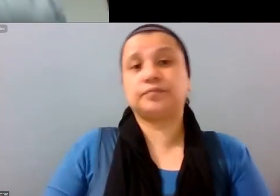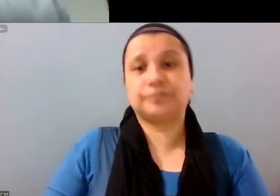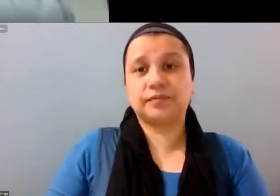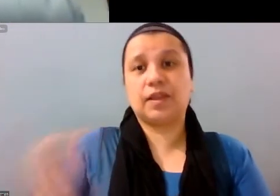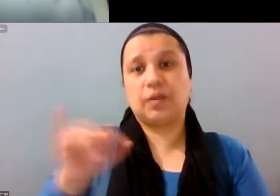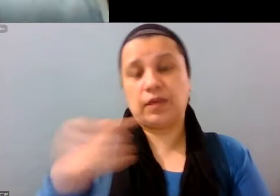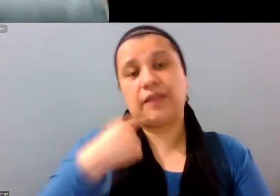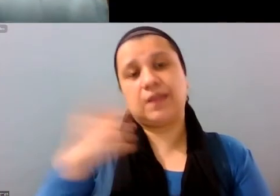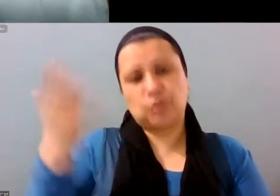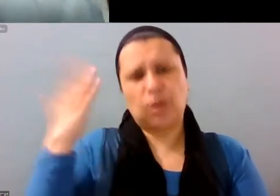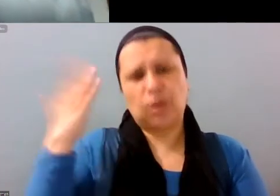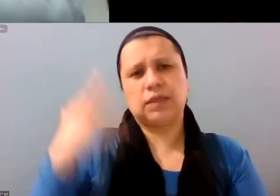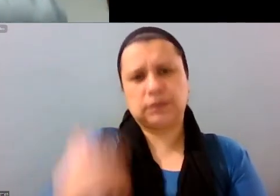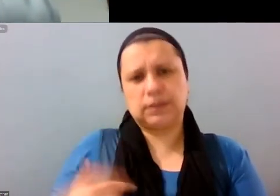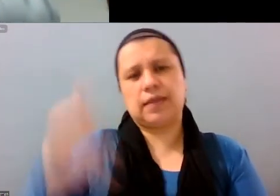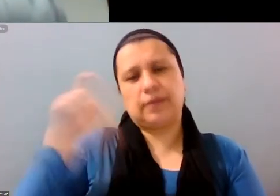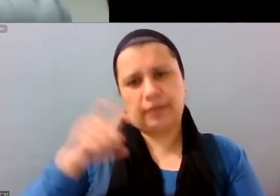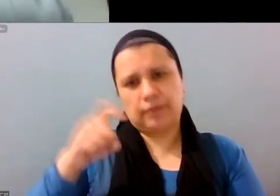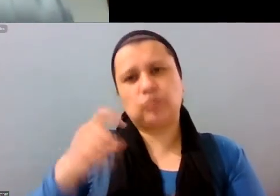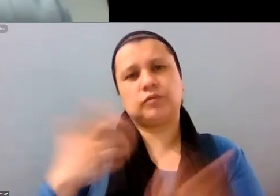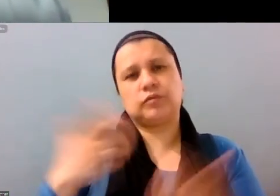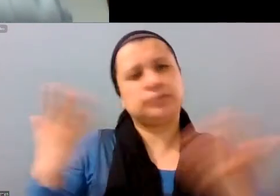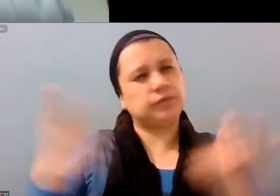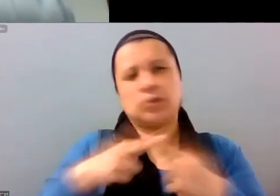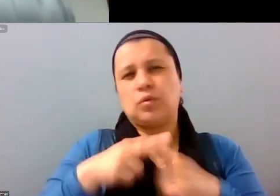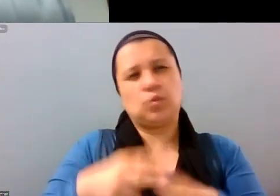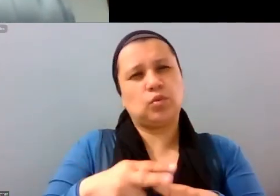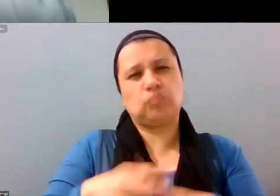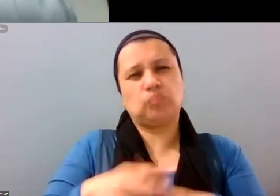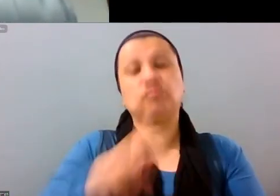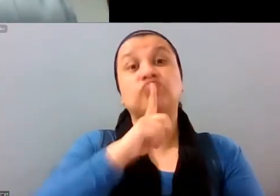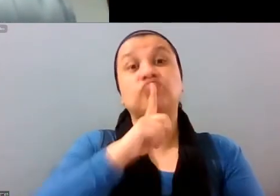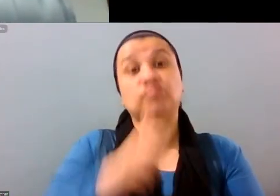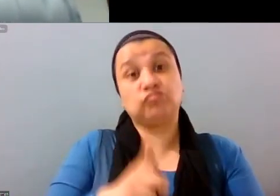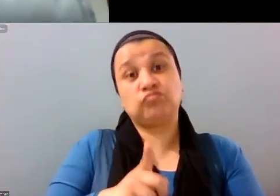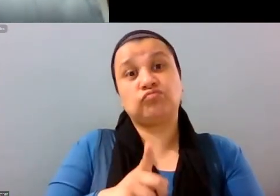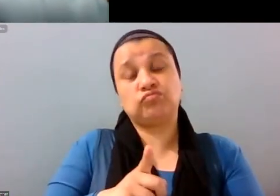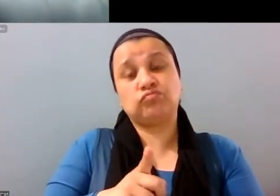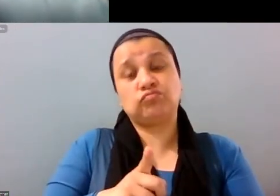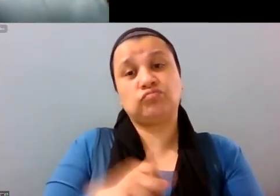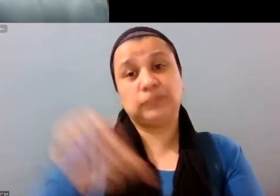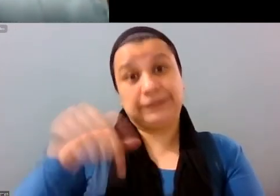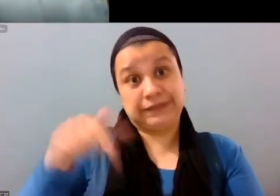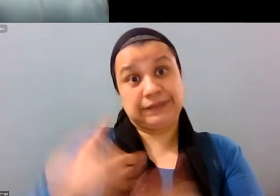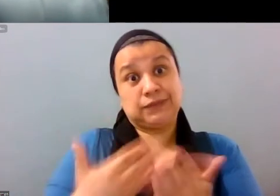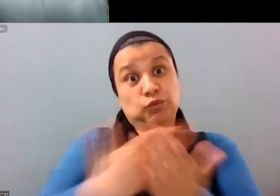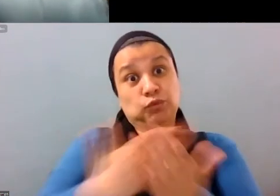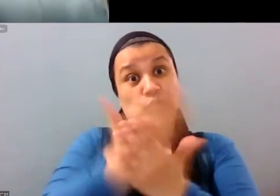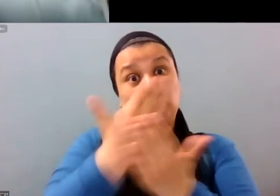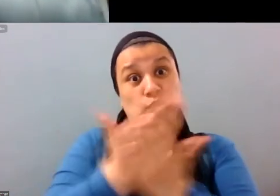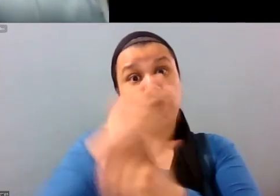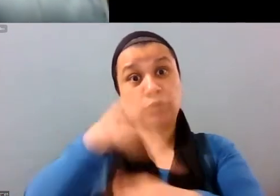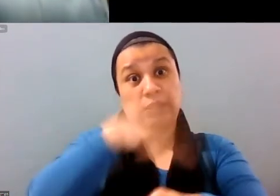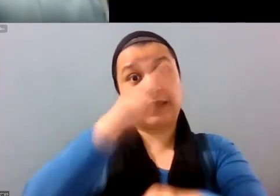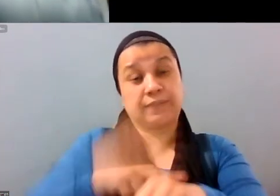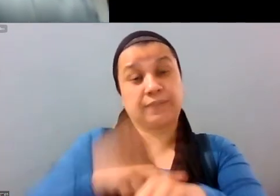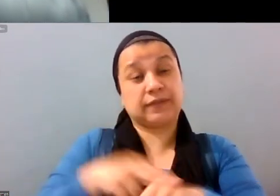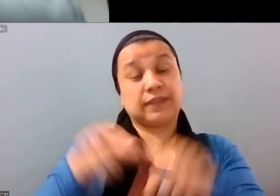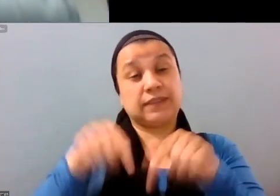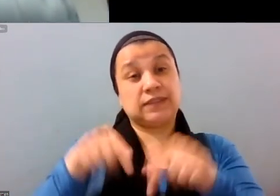debemos de partir de una realidad que es que esta nueva normalidad incorpora elementos